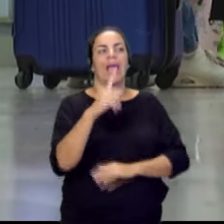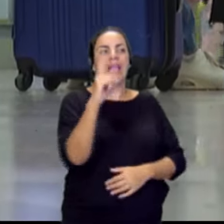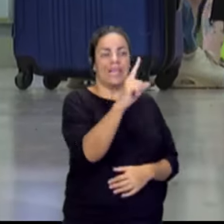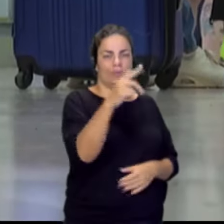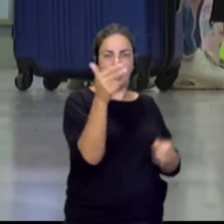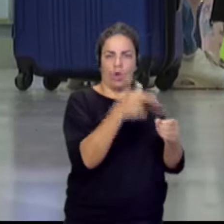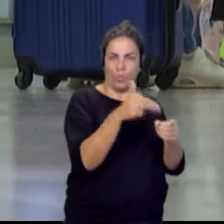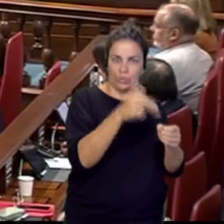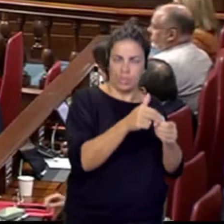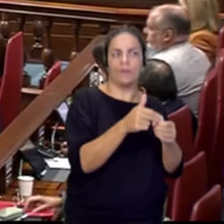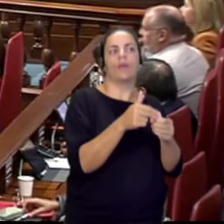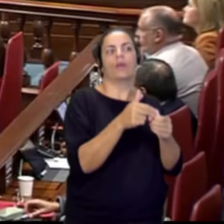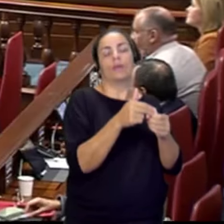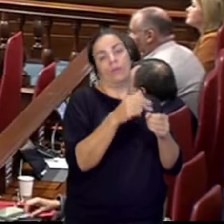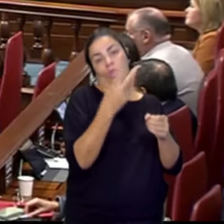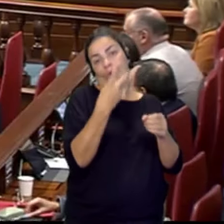combustible.